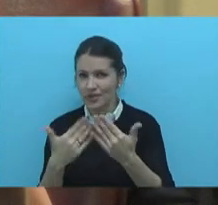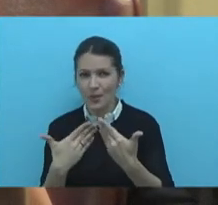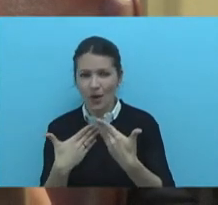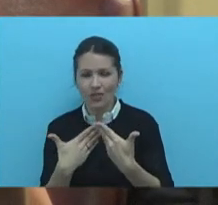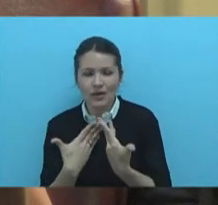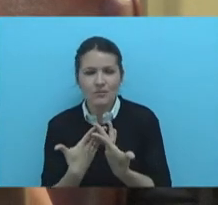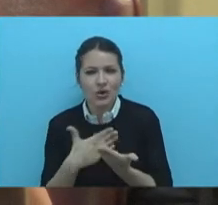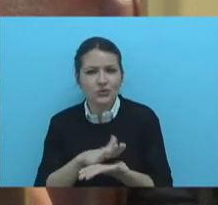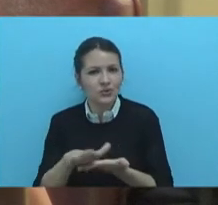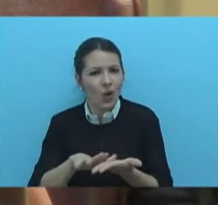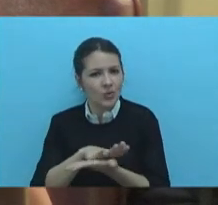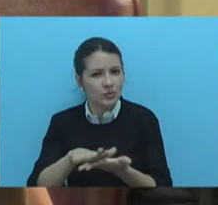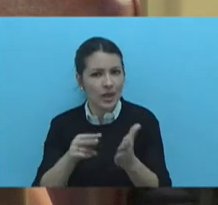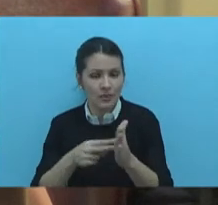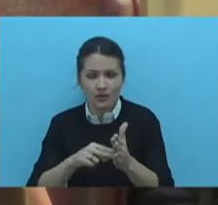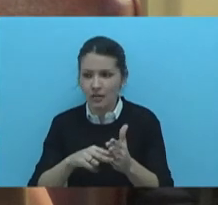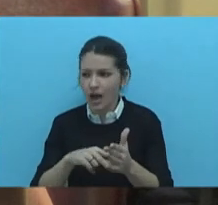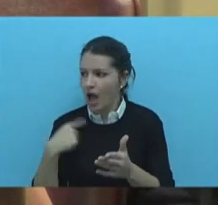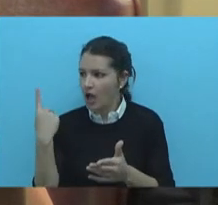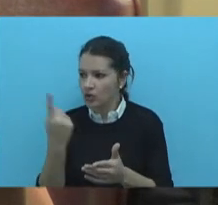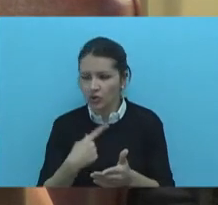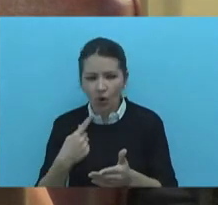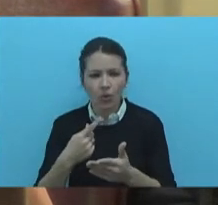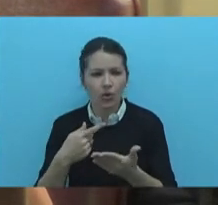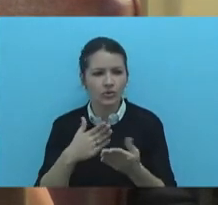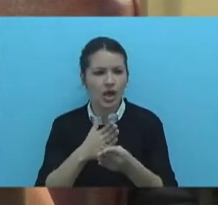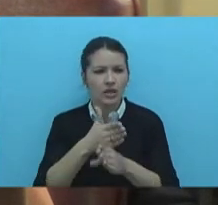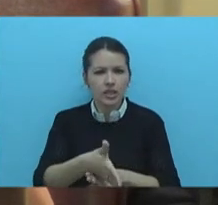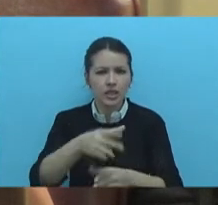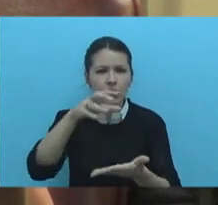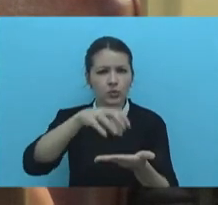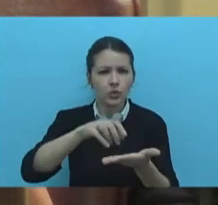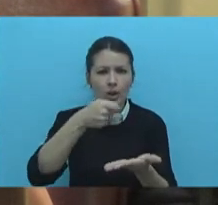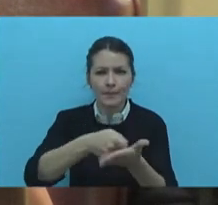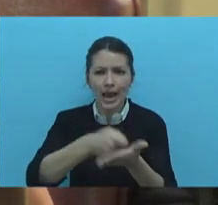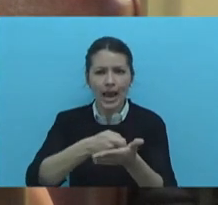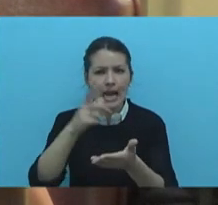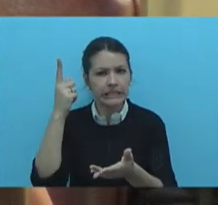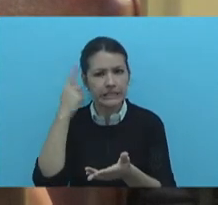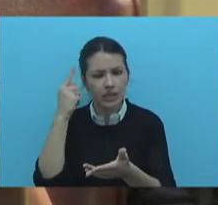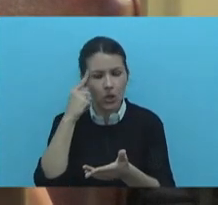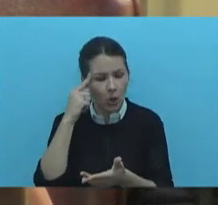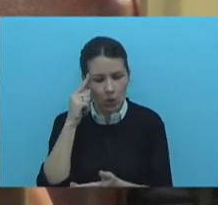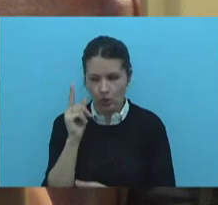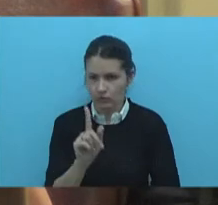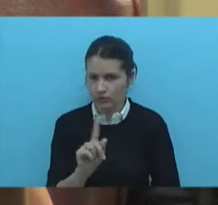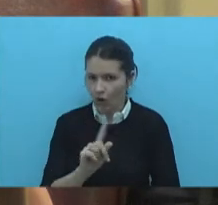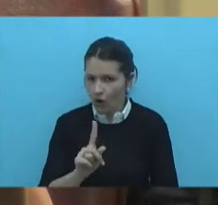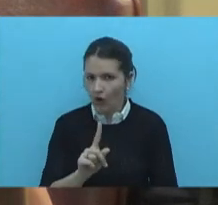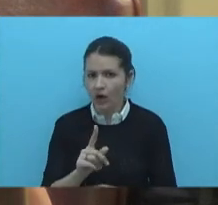un psicólogo, eso es la verdad. Y que haya algo gratis ahí, queda bien.